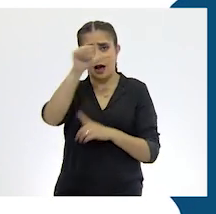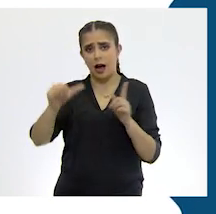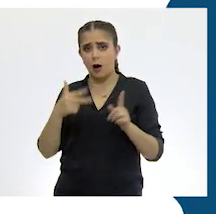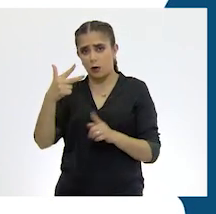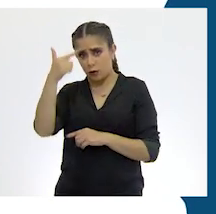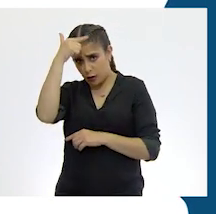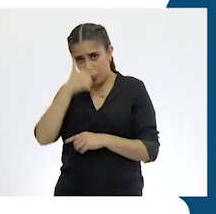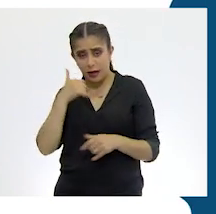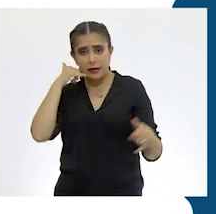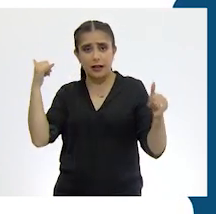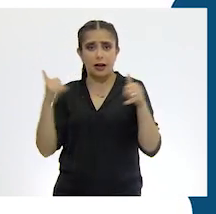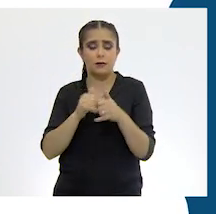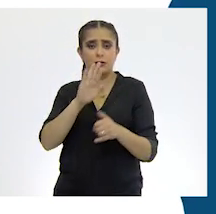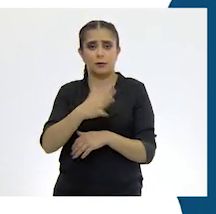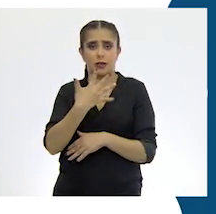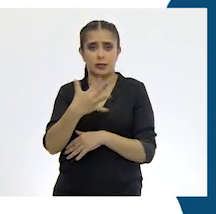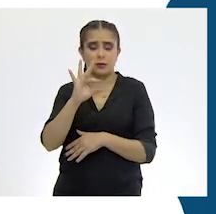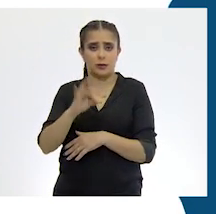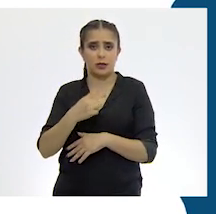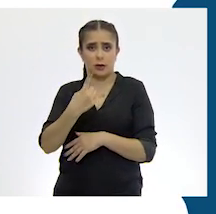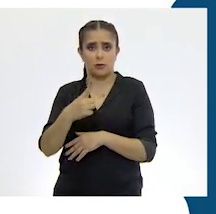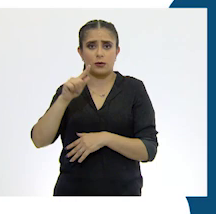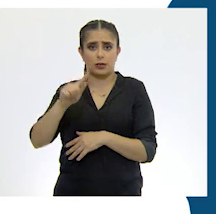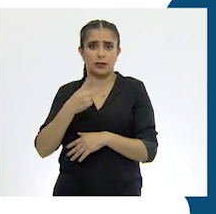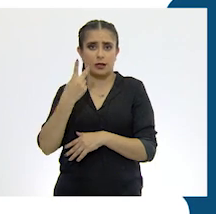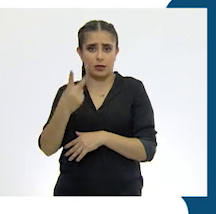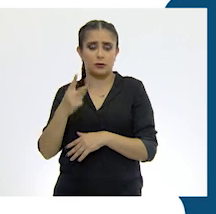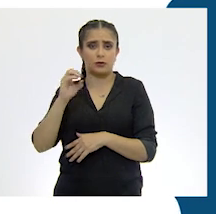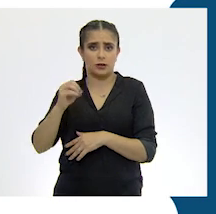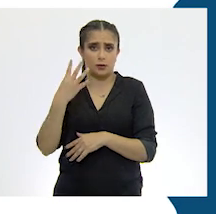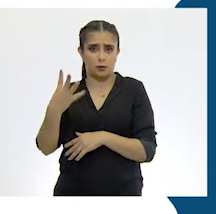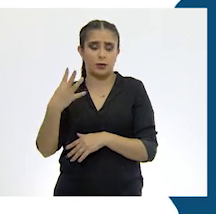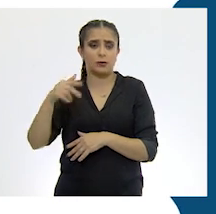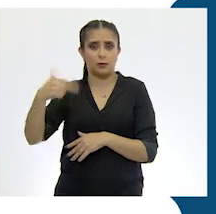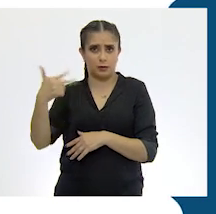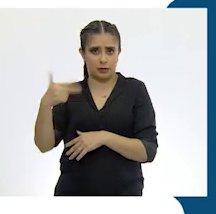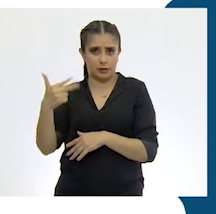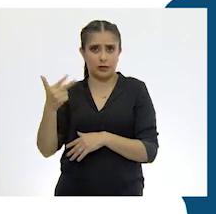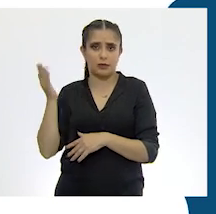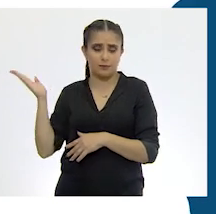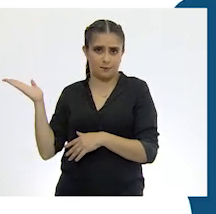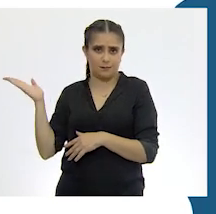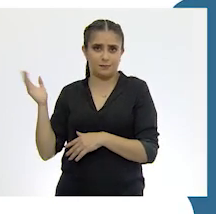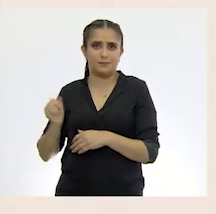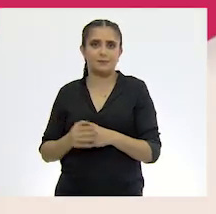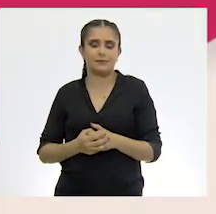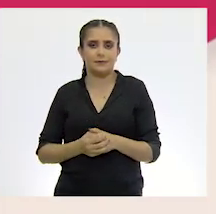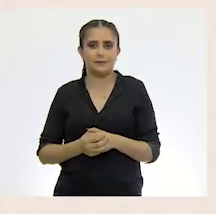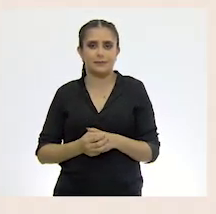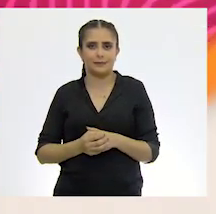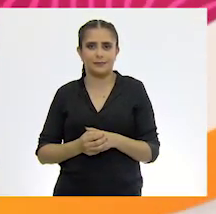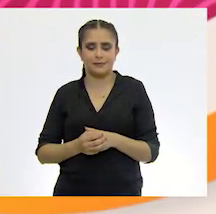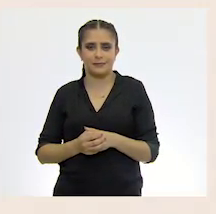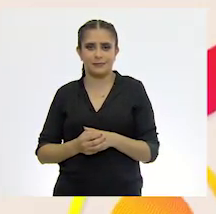teléfono 55 41 72 04 13 con 100 líneas.